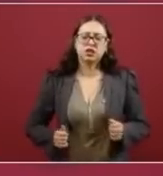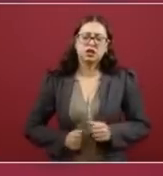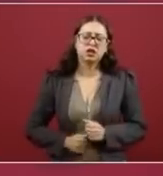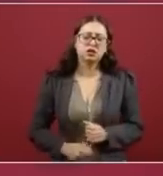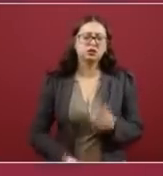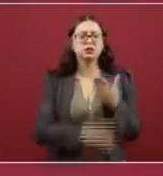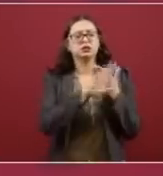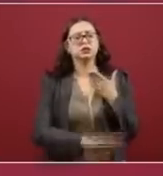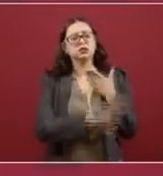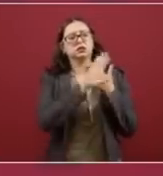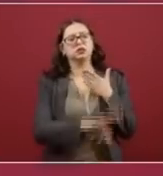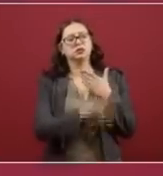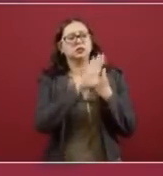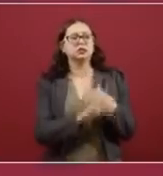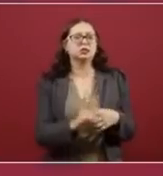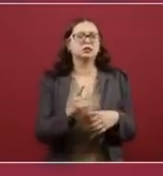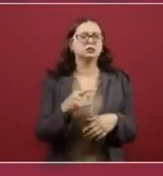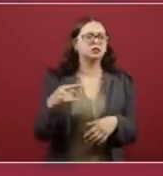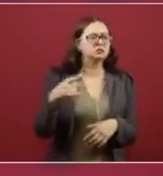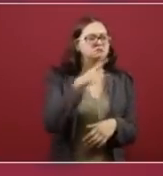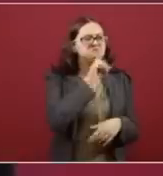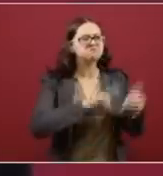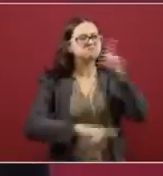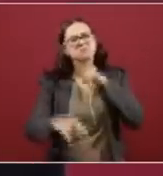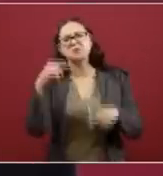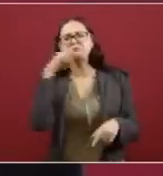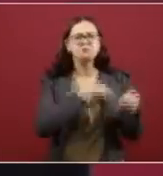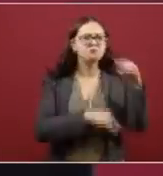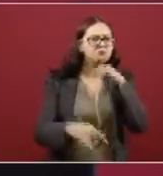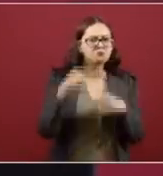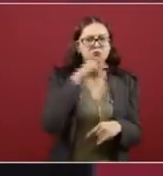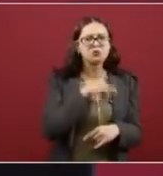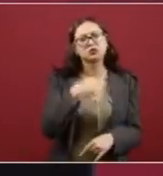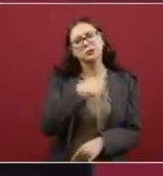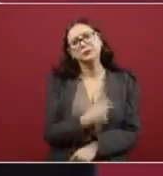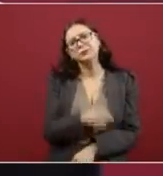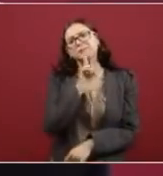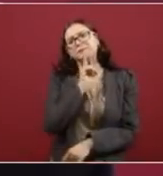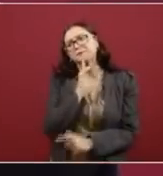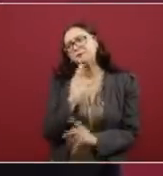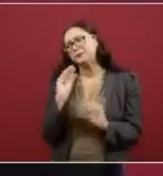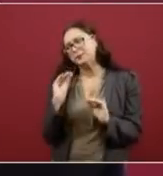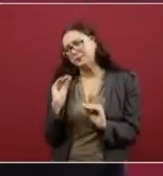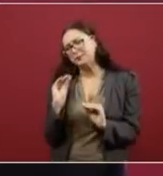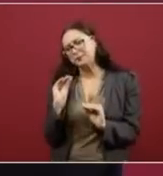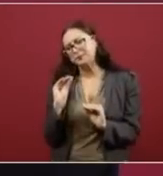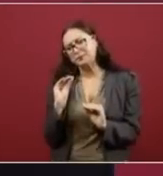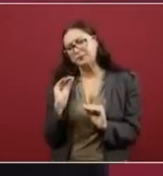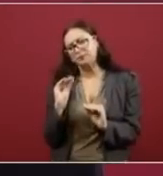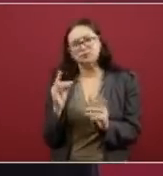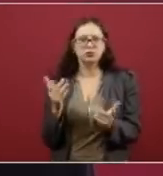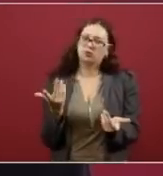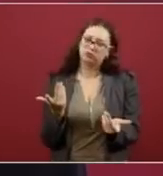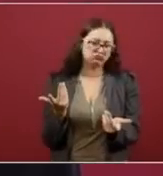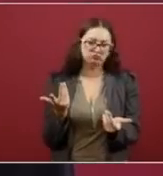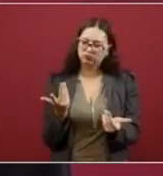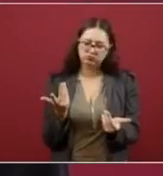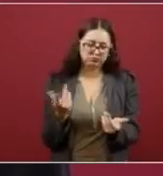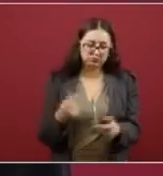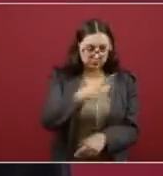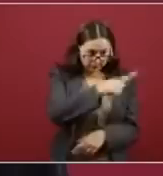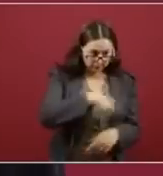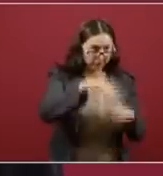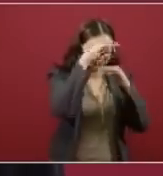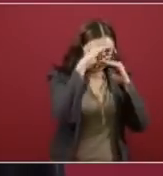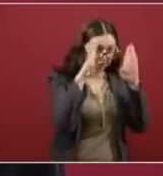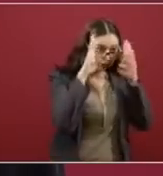ante la hipocresía del conservadurismo porque los conservadores los wifi